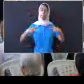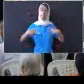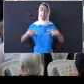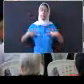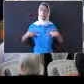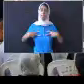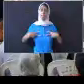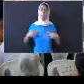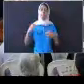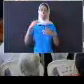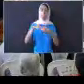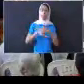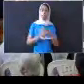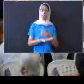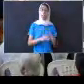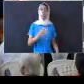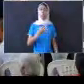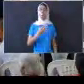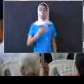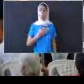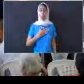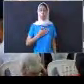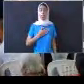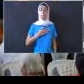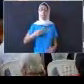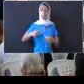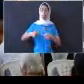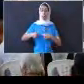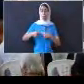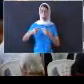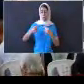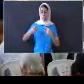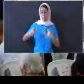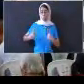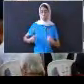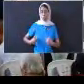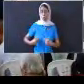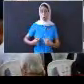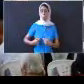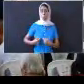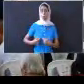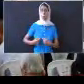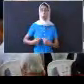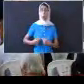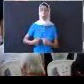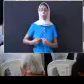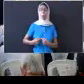que hay dentro de mi corazón